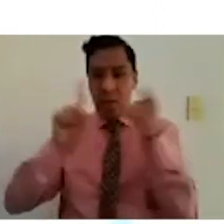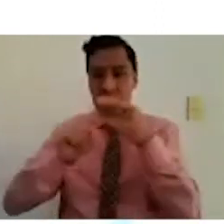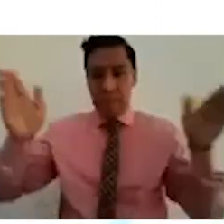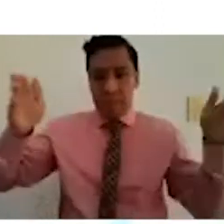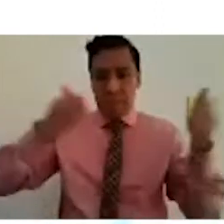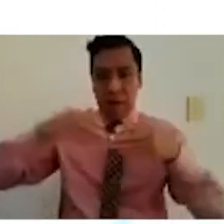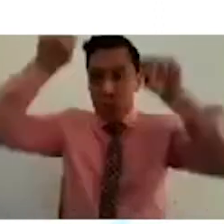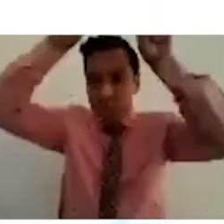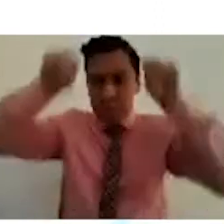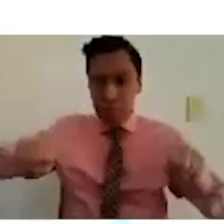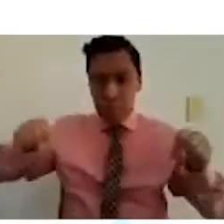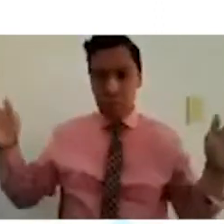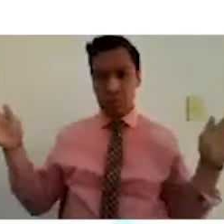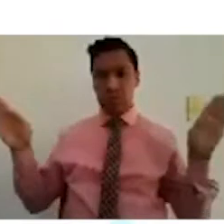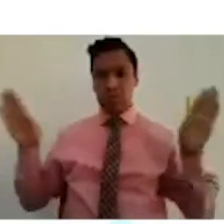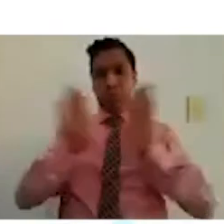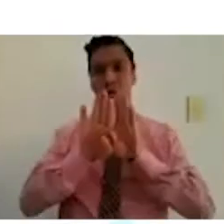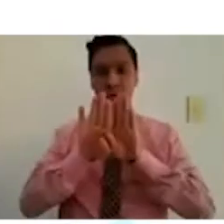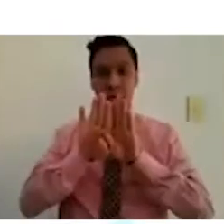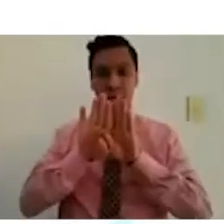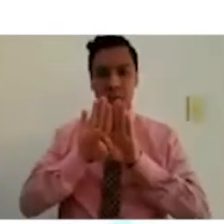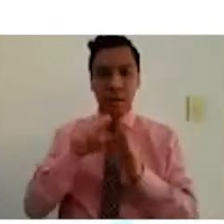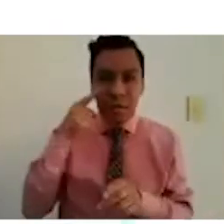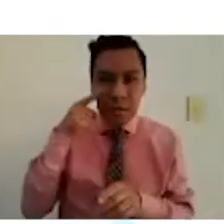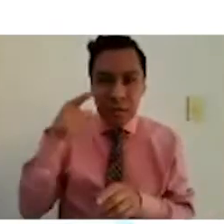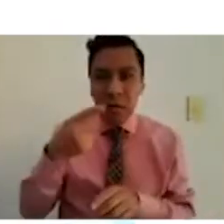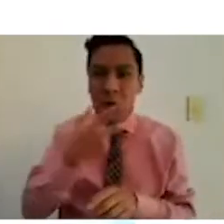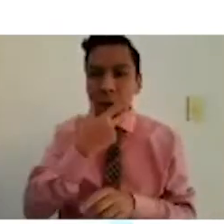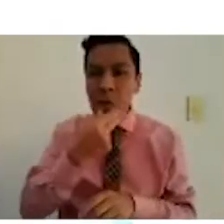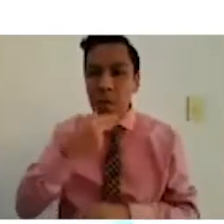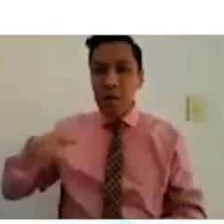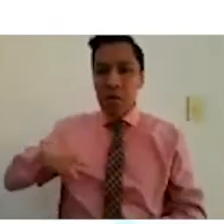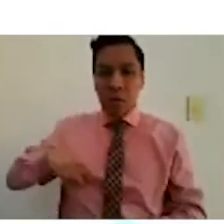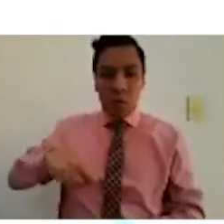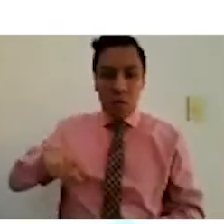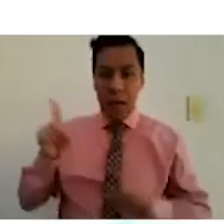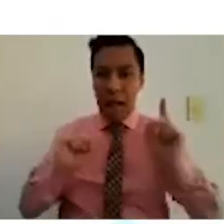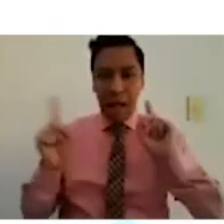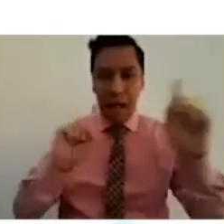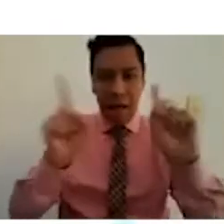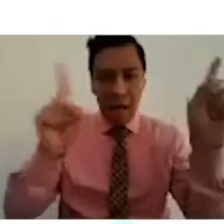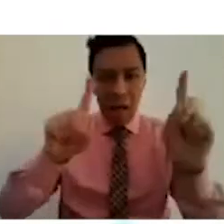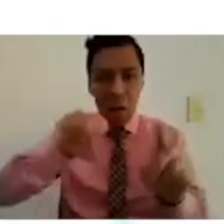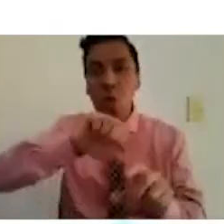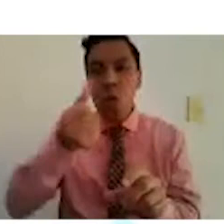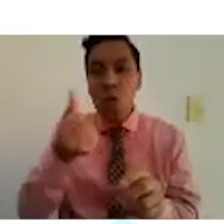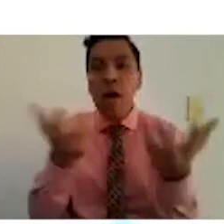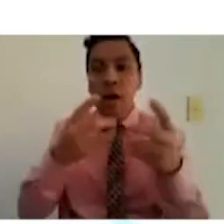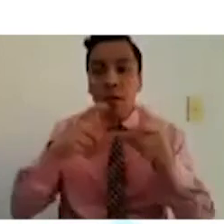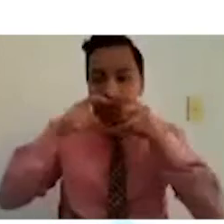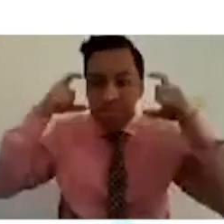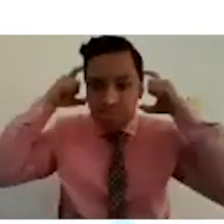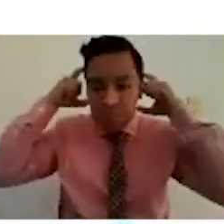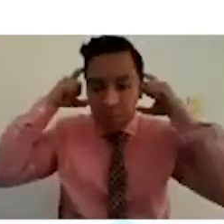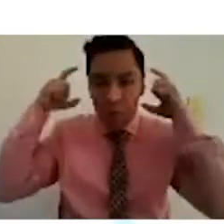todos estos hombres de gobierno que están en el puerto, cómo salen corriendo. Uno se pone en un pañuelo y otros simplemente se van